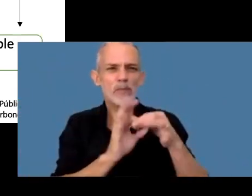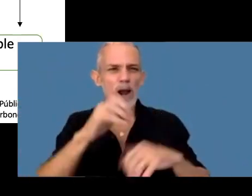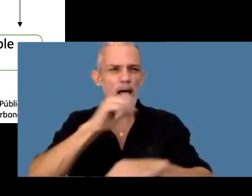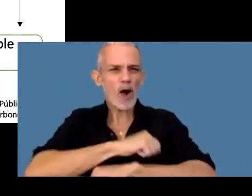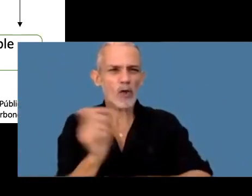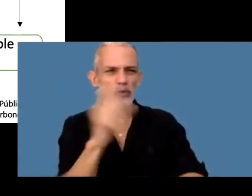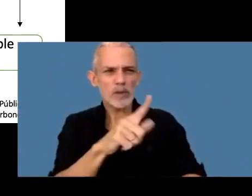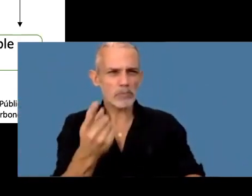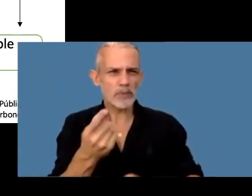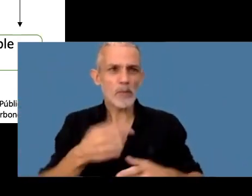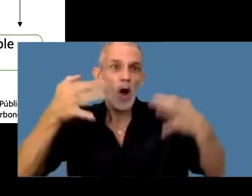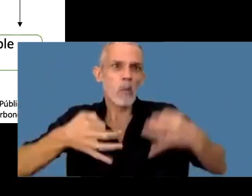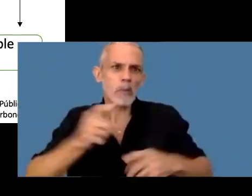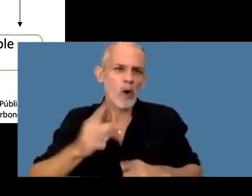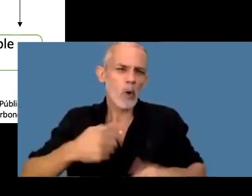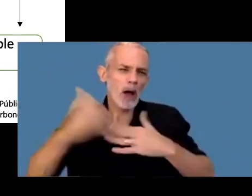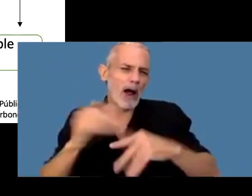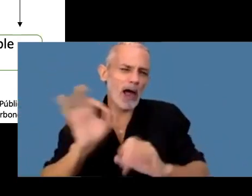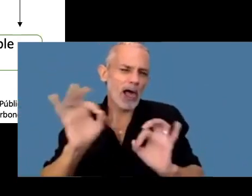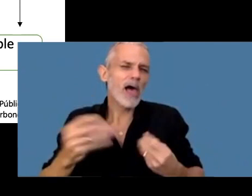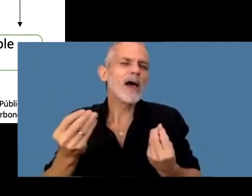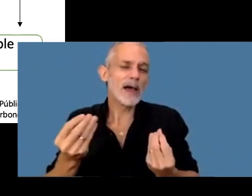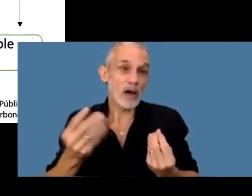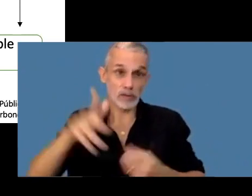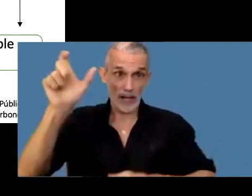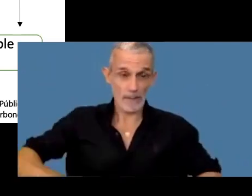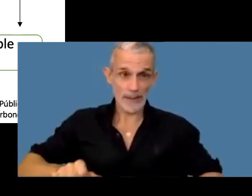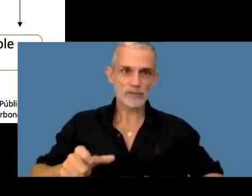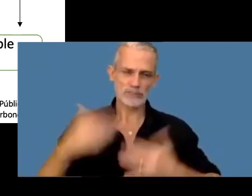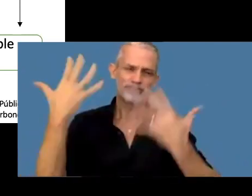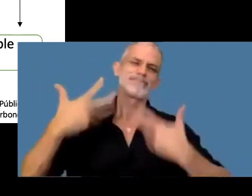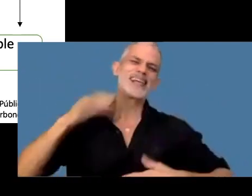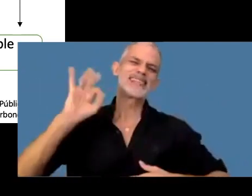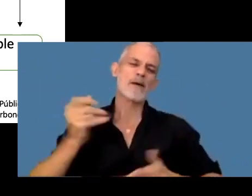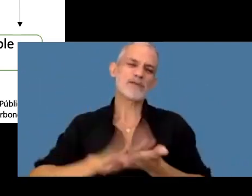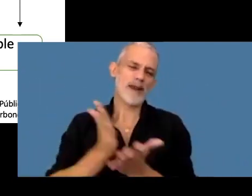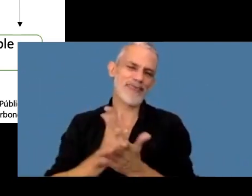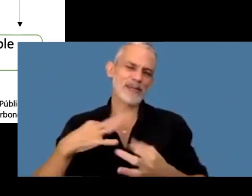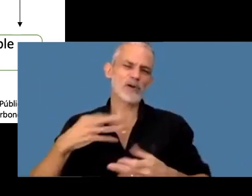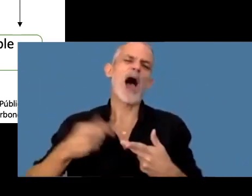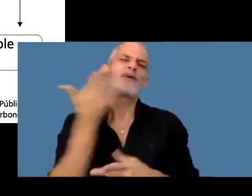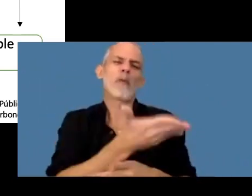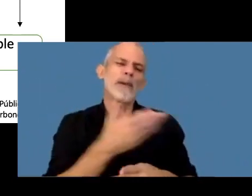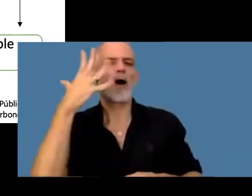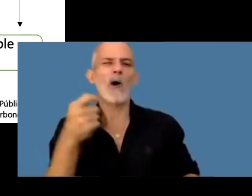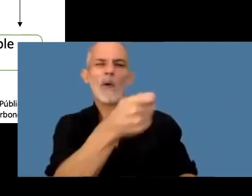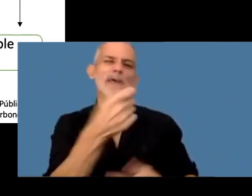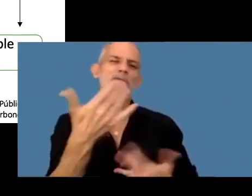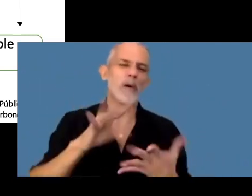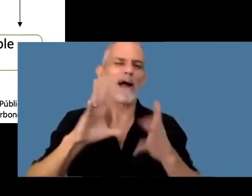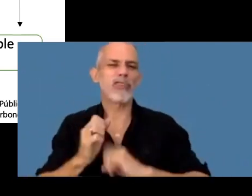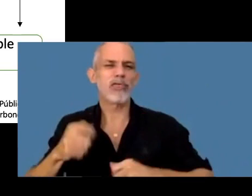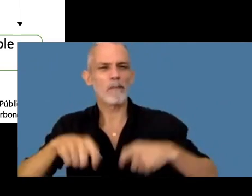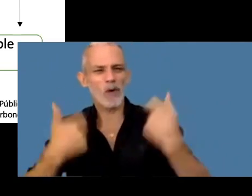cumplir. Naturalmente, aquella persona formada en derecho civil me puede decir, bueno, yo le puedo reclamar los daños que me pudo haber generado,